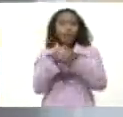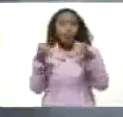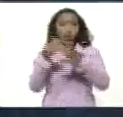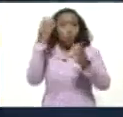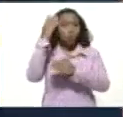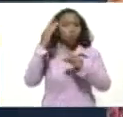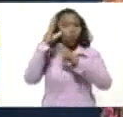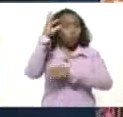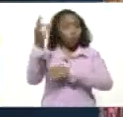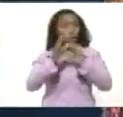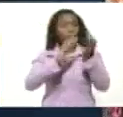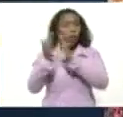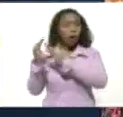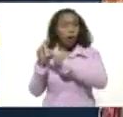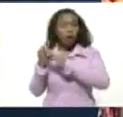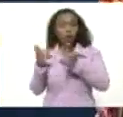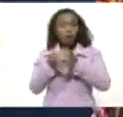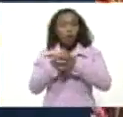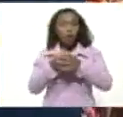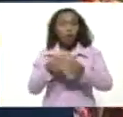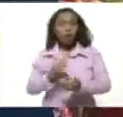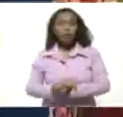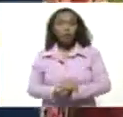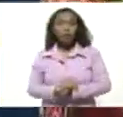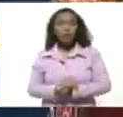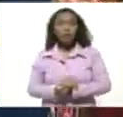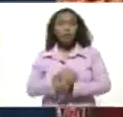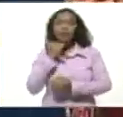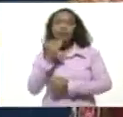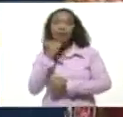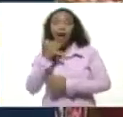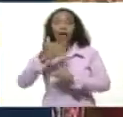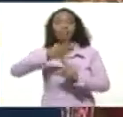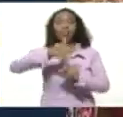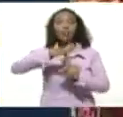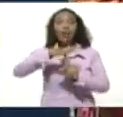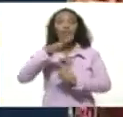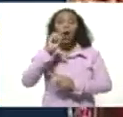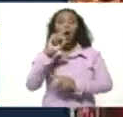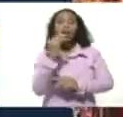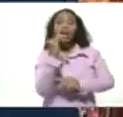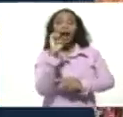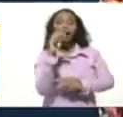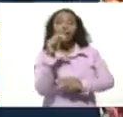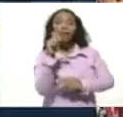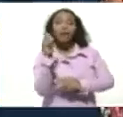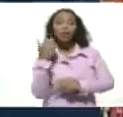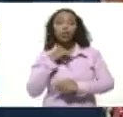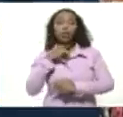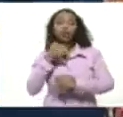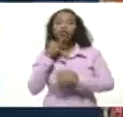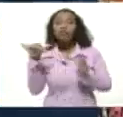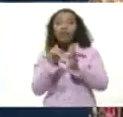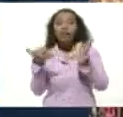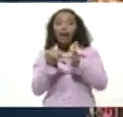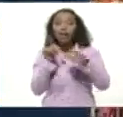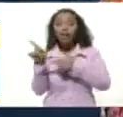403 habitantes. Sí, señor. Cerca del terminal de Oriente. Cerca del terminal de Oriente. Estamos allí, muy cerca del terminal de